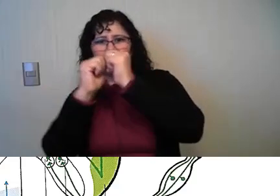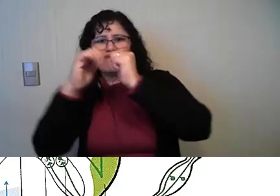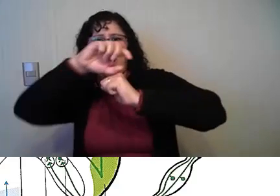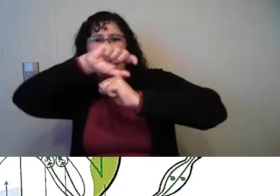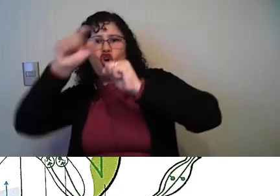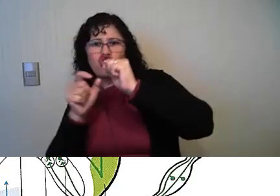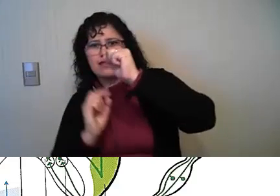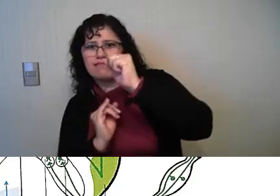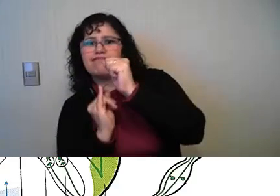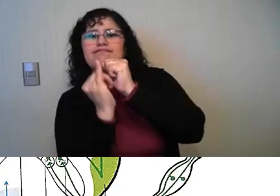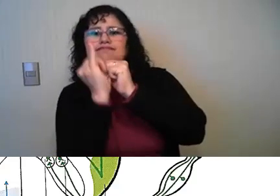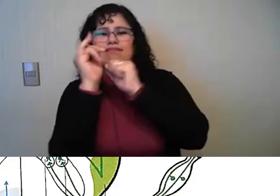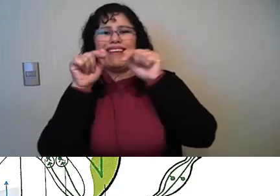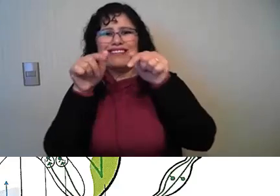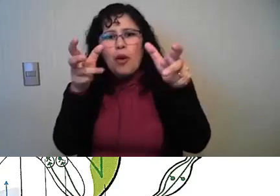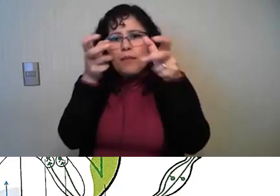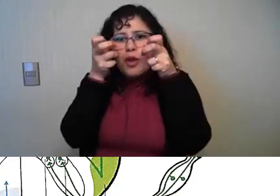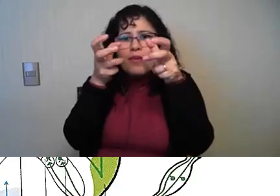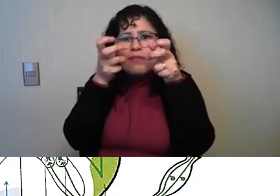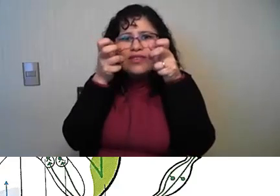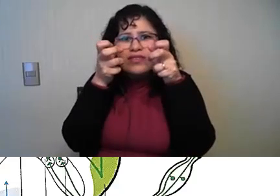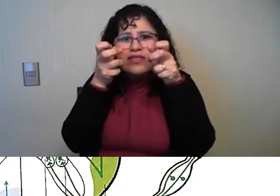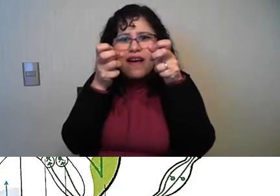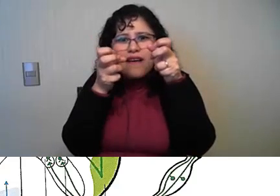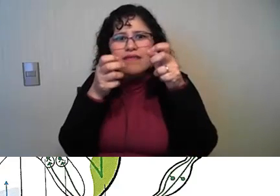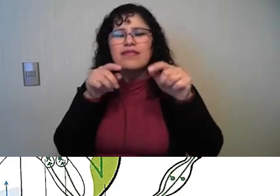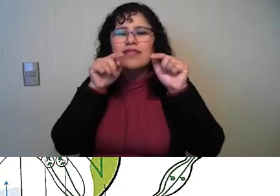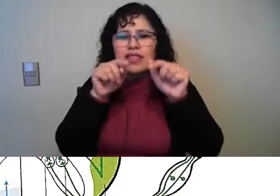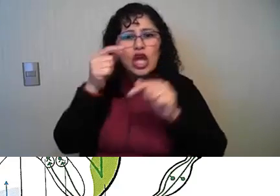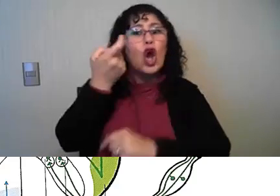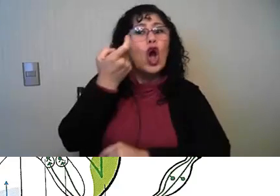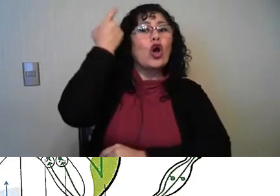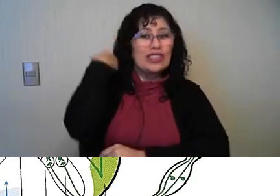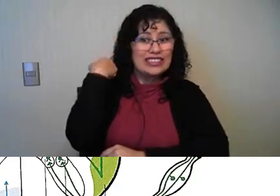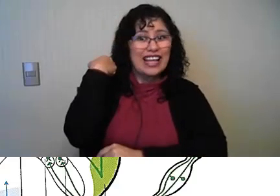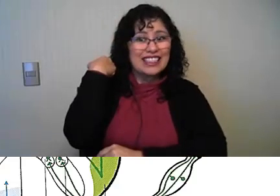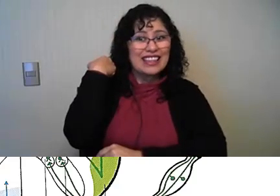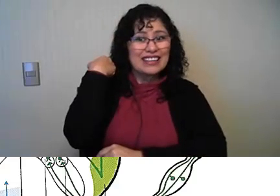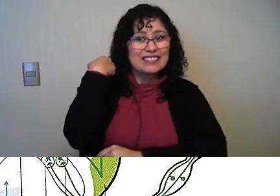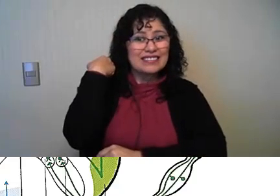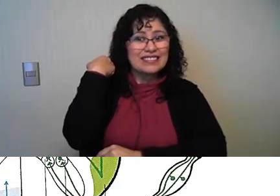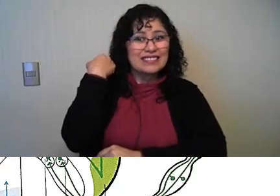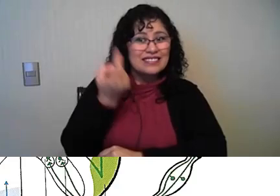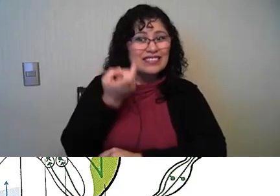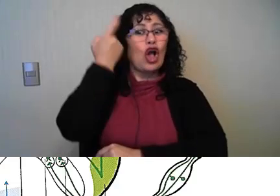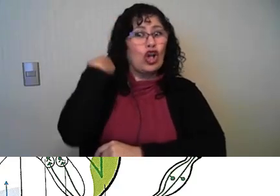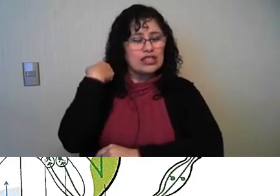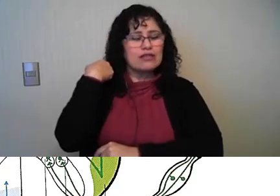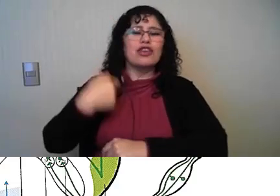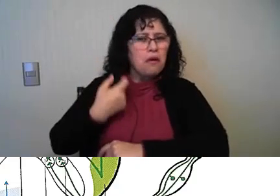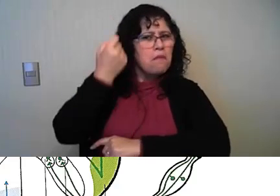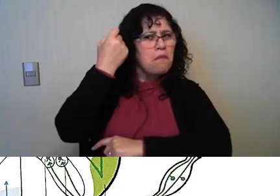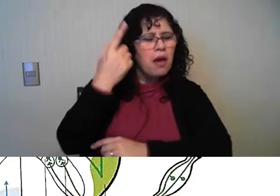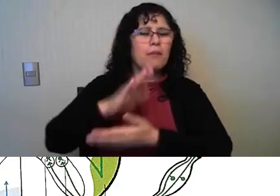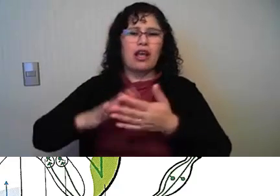es una información propioceptiva de carácter consciente, ¿ya? Yo me doy cuenta si la mano la